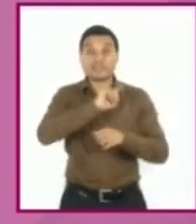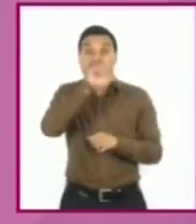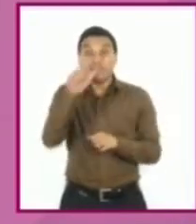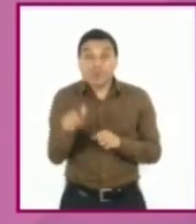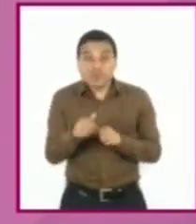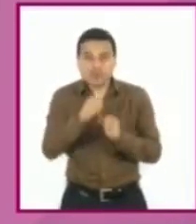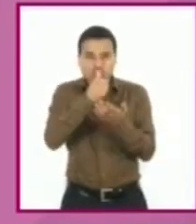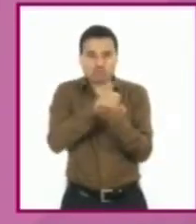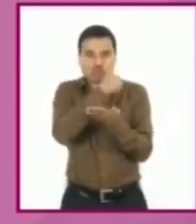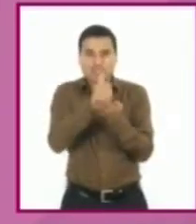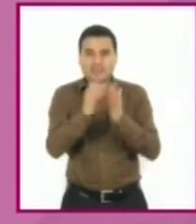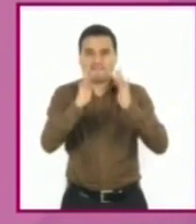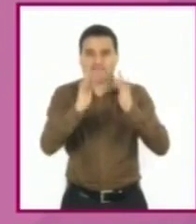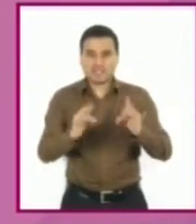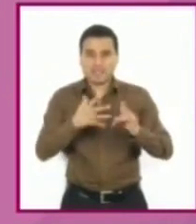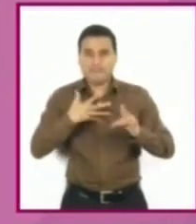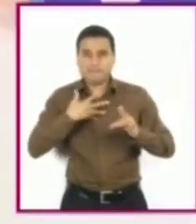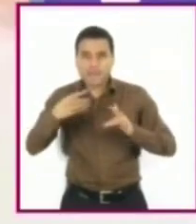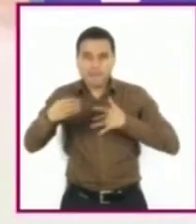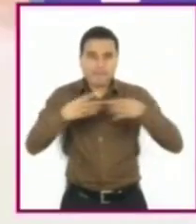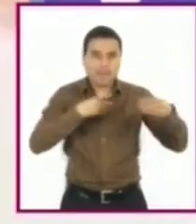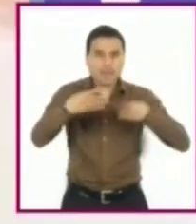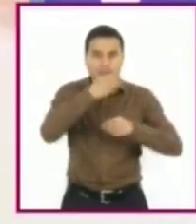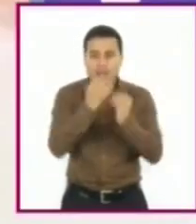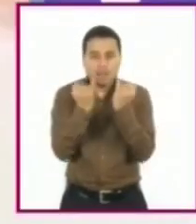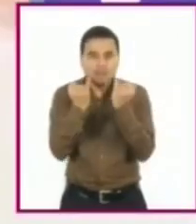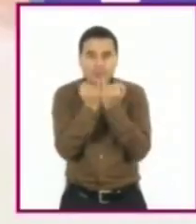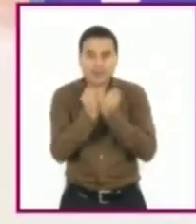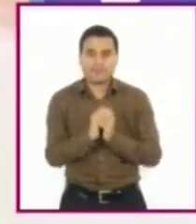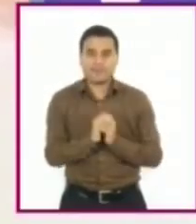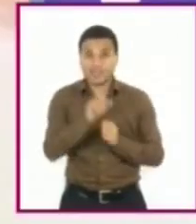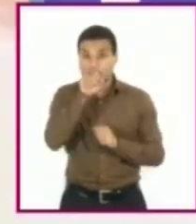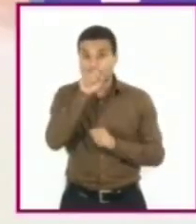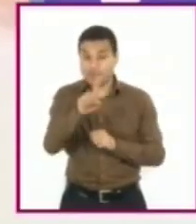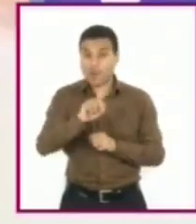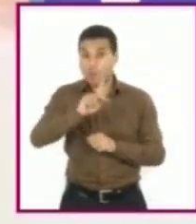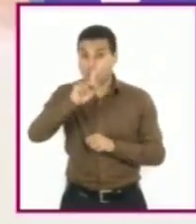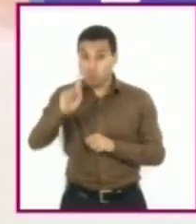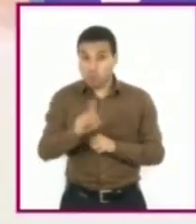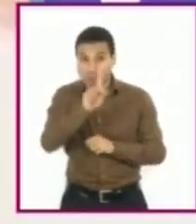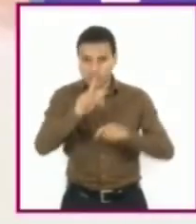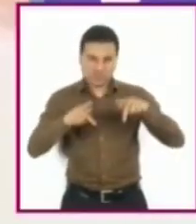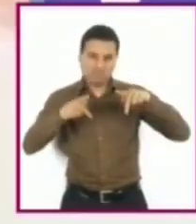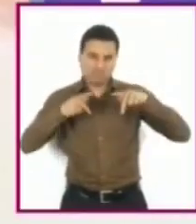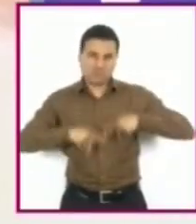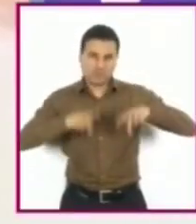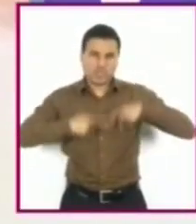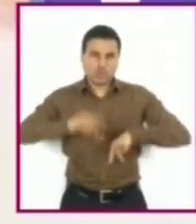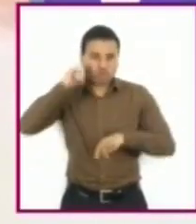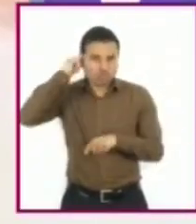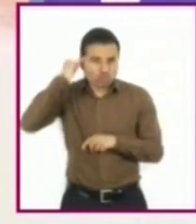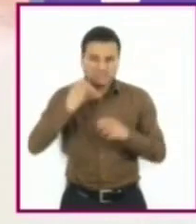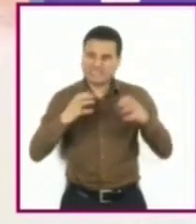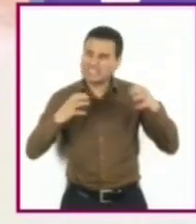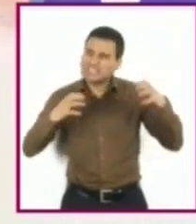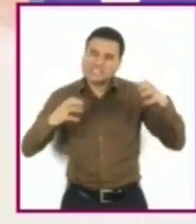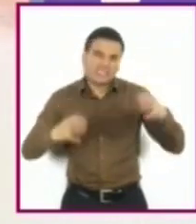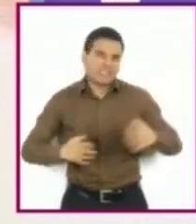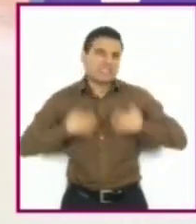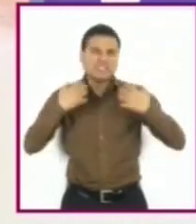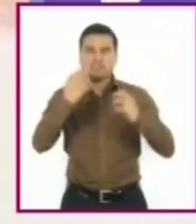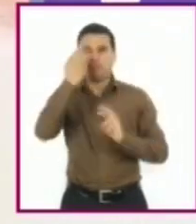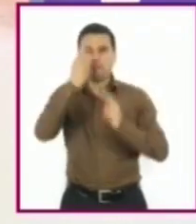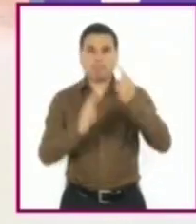de las ciudades francesas. De igual forma, en las áreas rurales, los campesinos organizaron revueltas muy